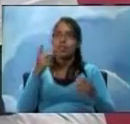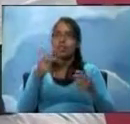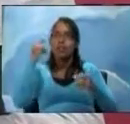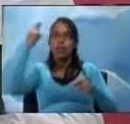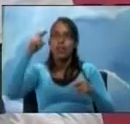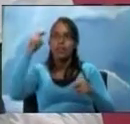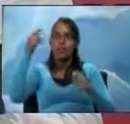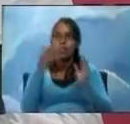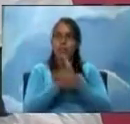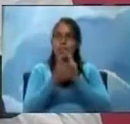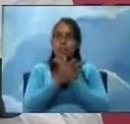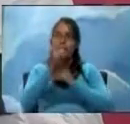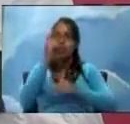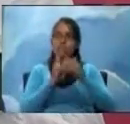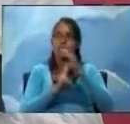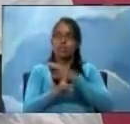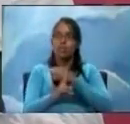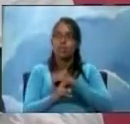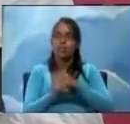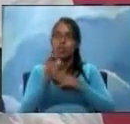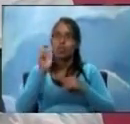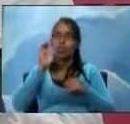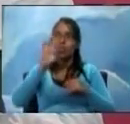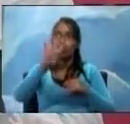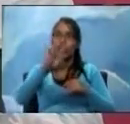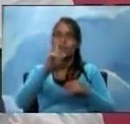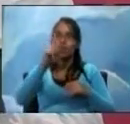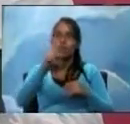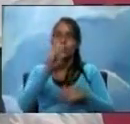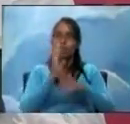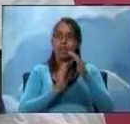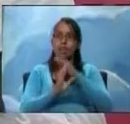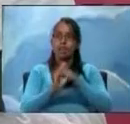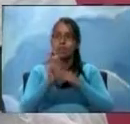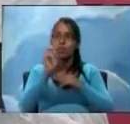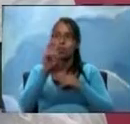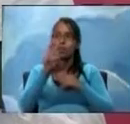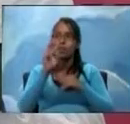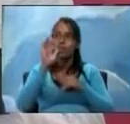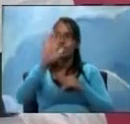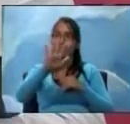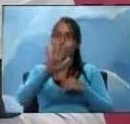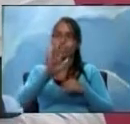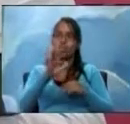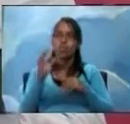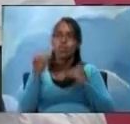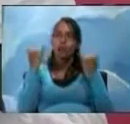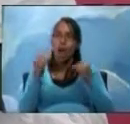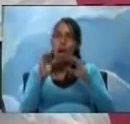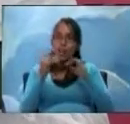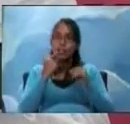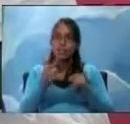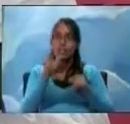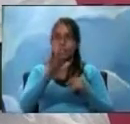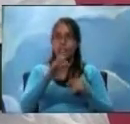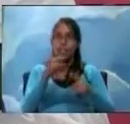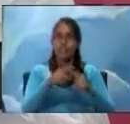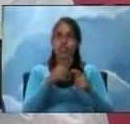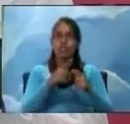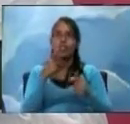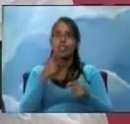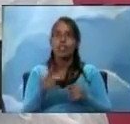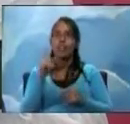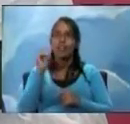una reflexión sobre el verso 41 del capítulo 25 y habla así: entonces